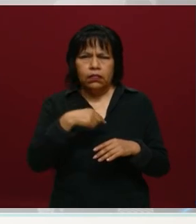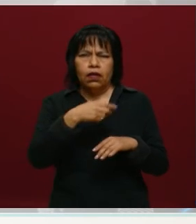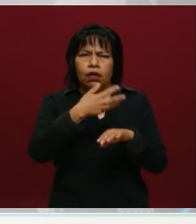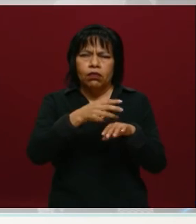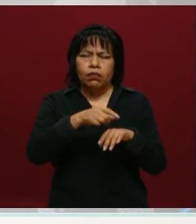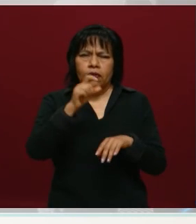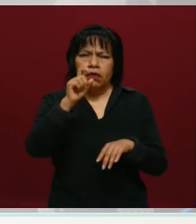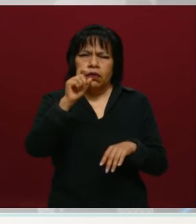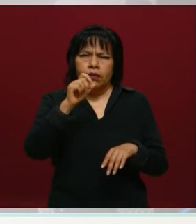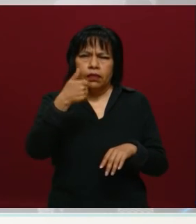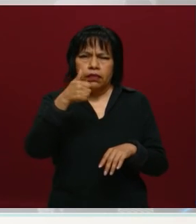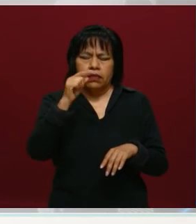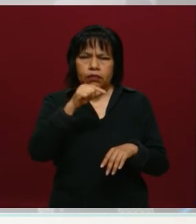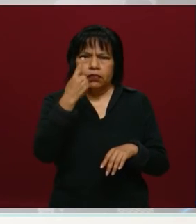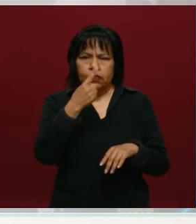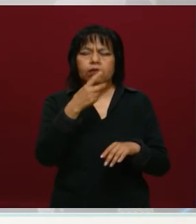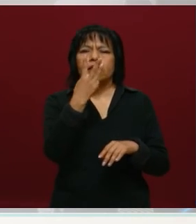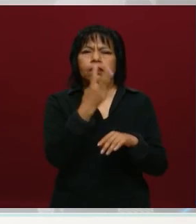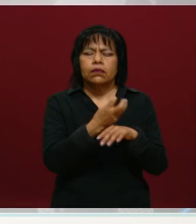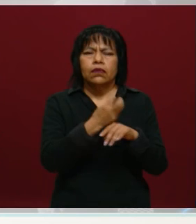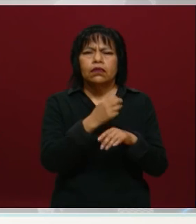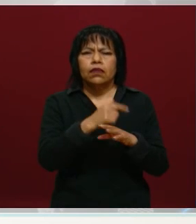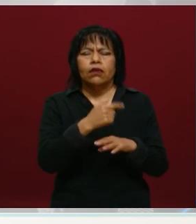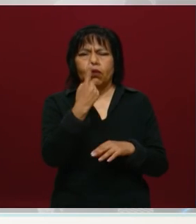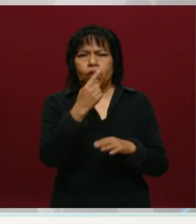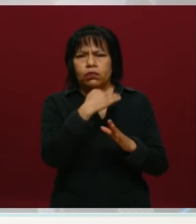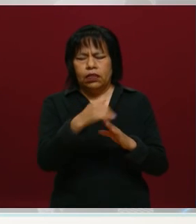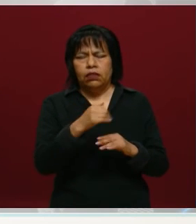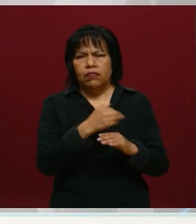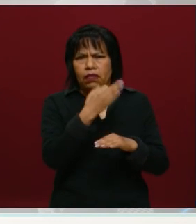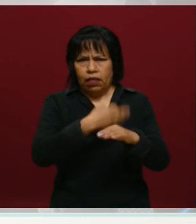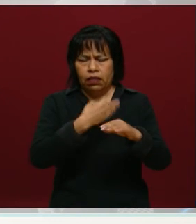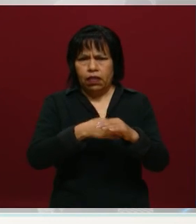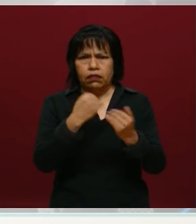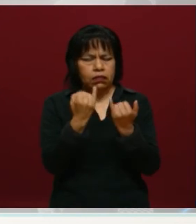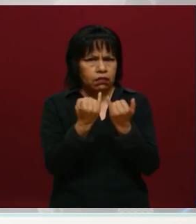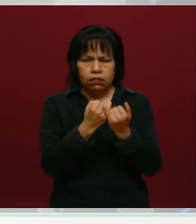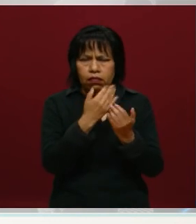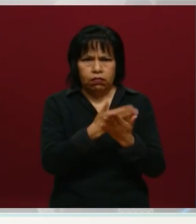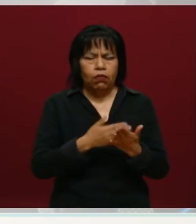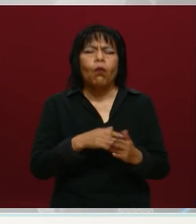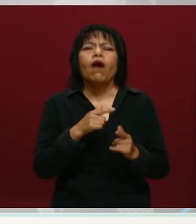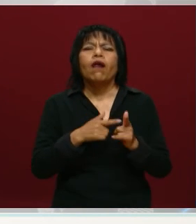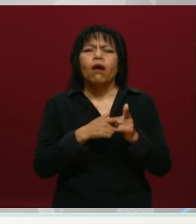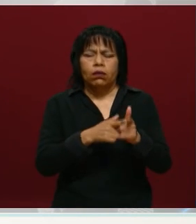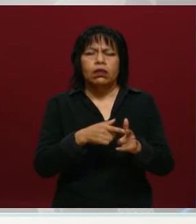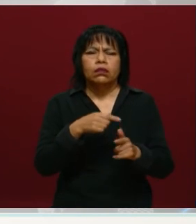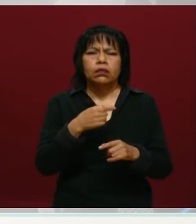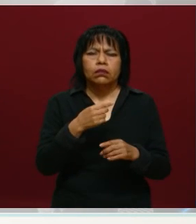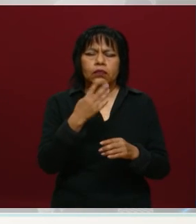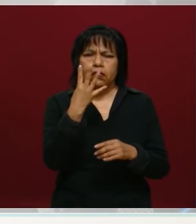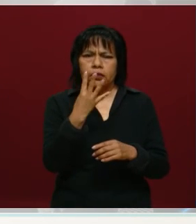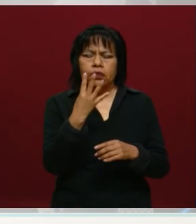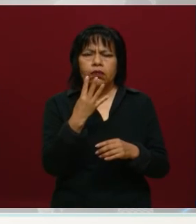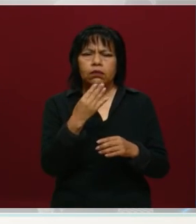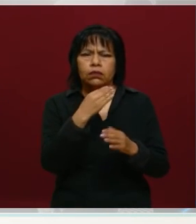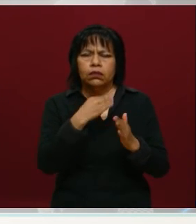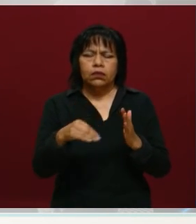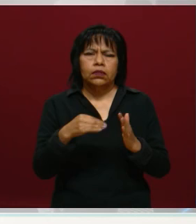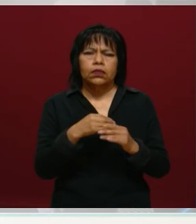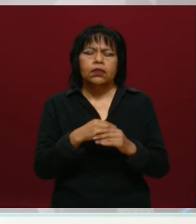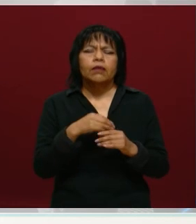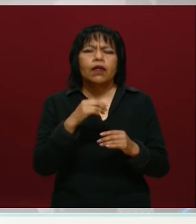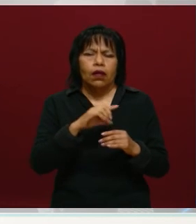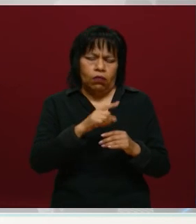26 punto 1 tercer grado a partir de la una y media de la tarde seguimos a partir de las 4 y media después de que